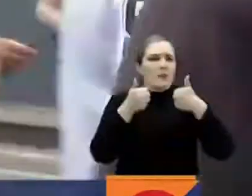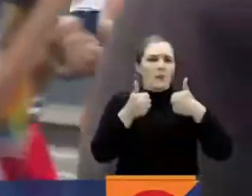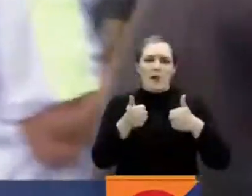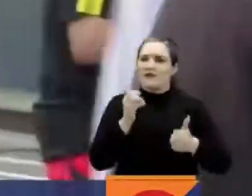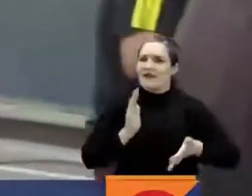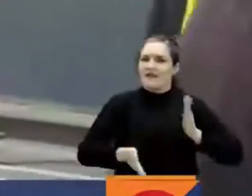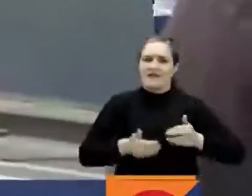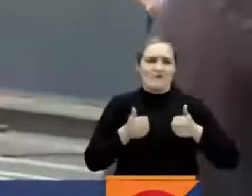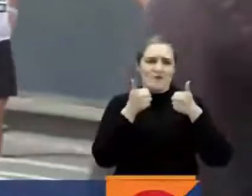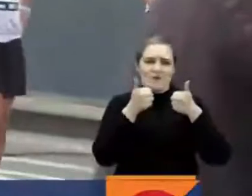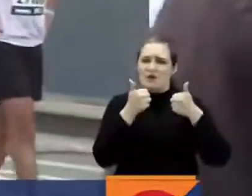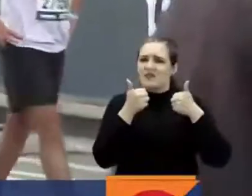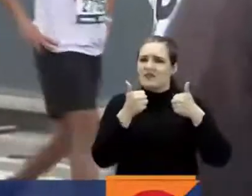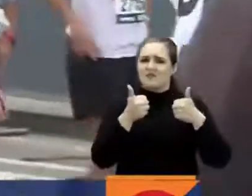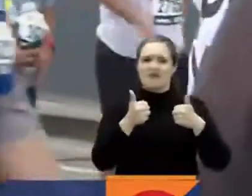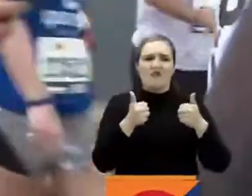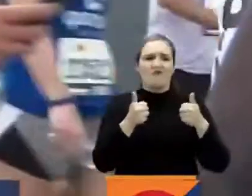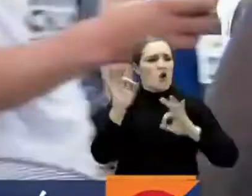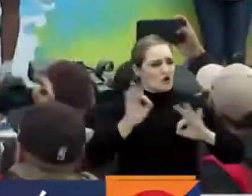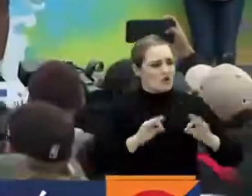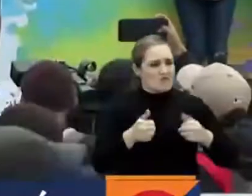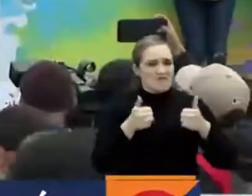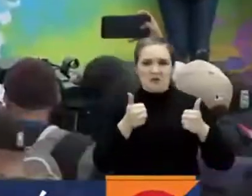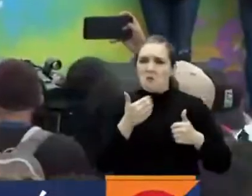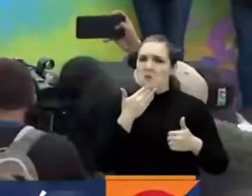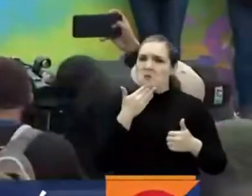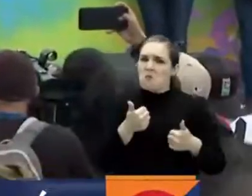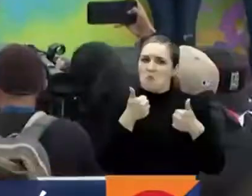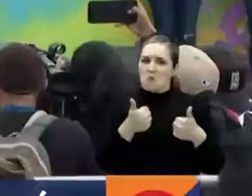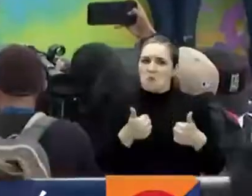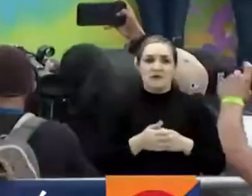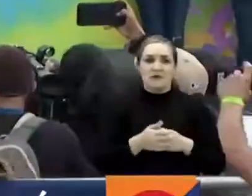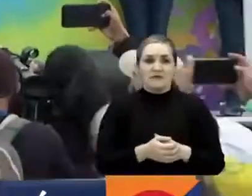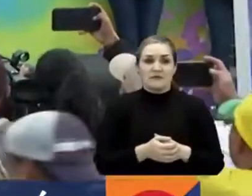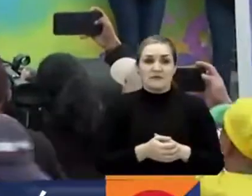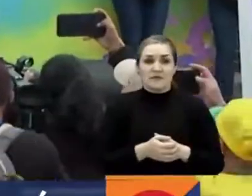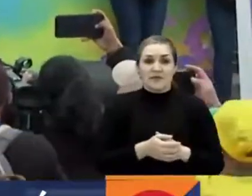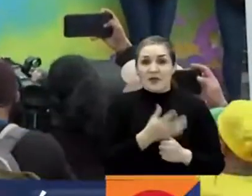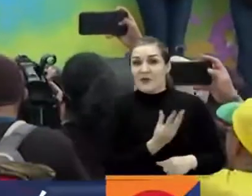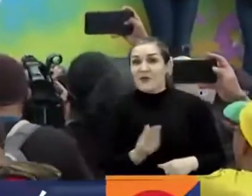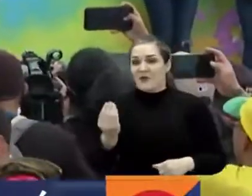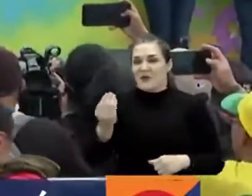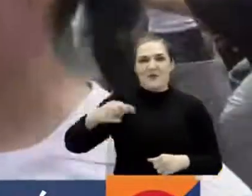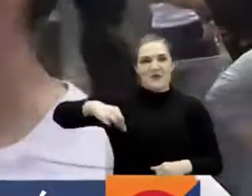carrera, buenísima, estuvo muy organizada, muy buena. Lejos de lo que ocurría entre los